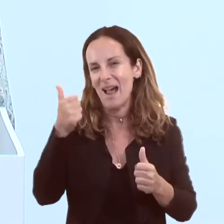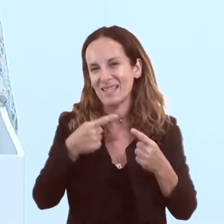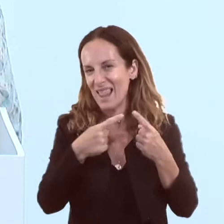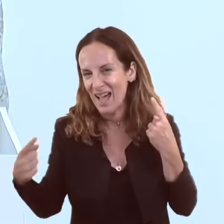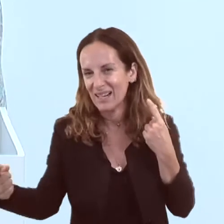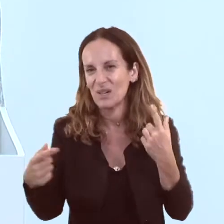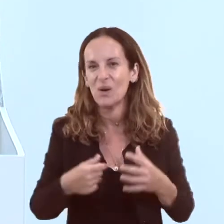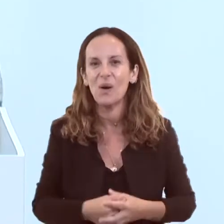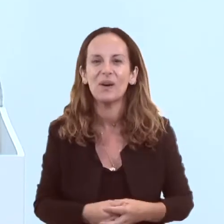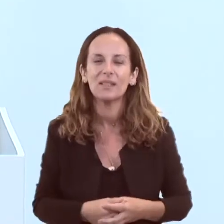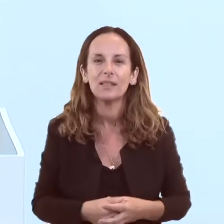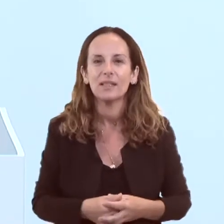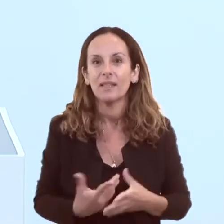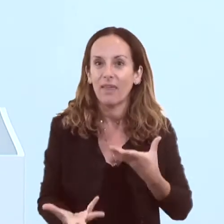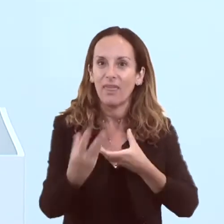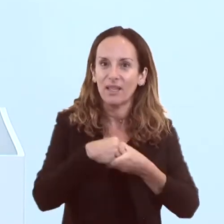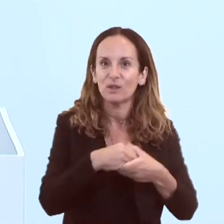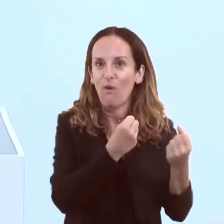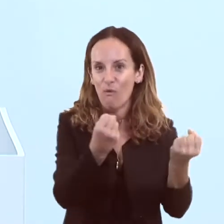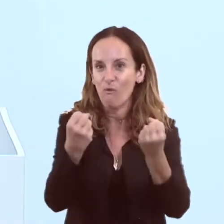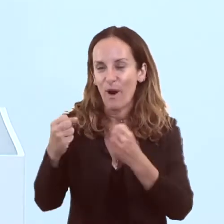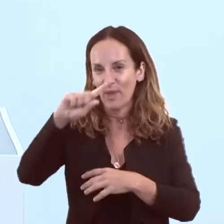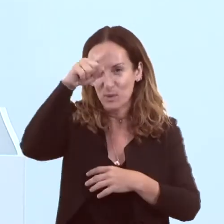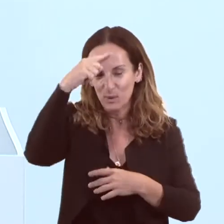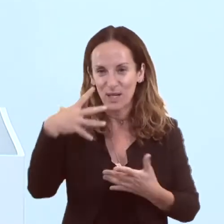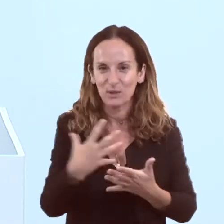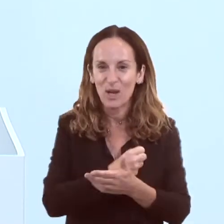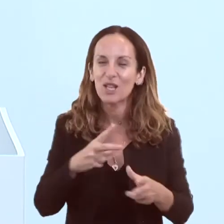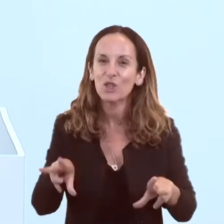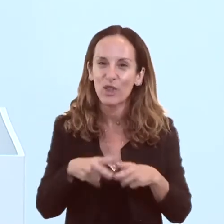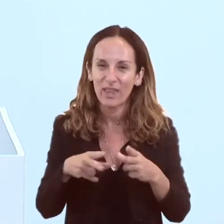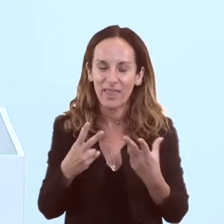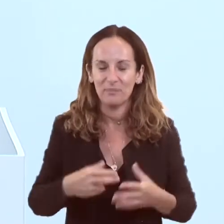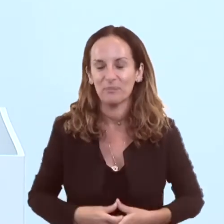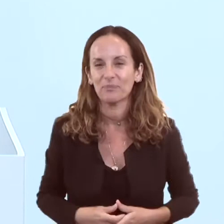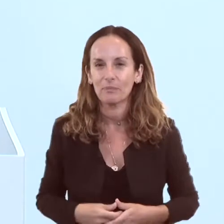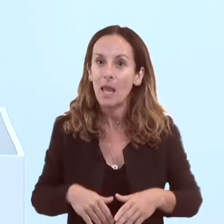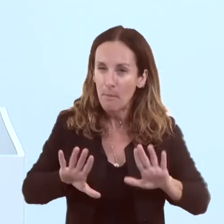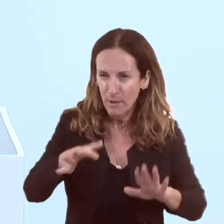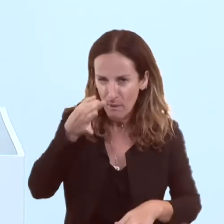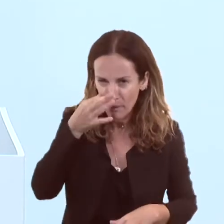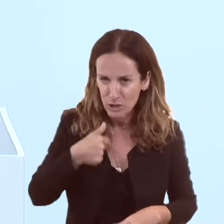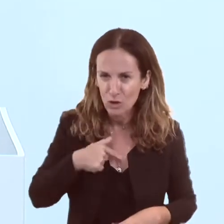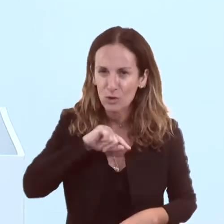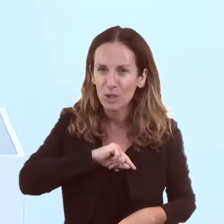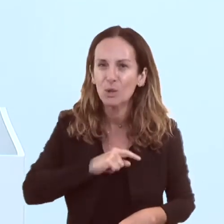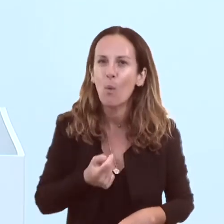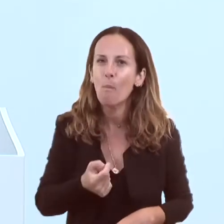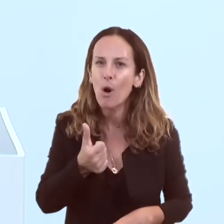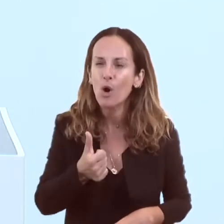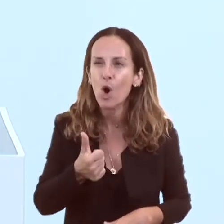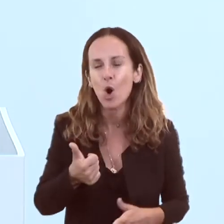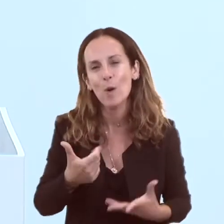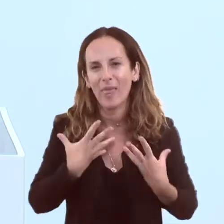todas las fuerzas culturales y a toda la sociedad en el fondo Pero es verdad que yo me siento un poco me he sentido un poco